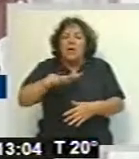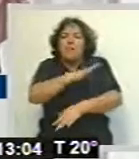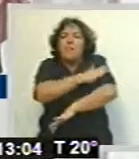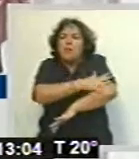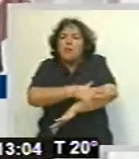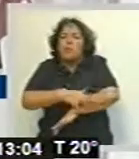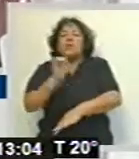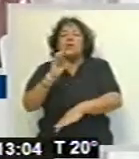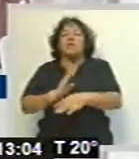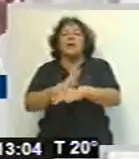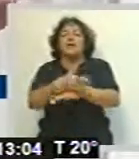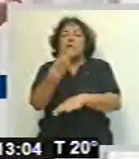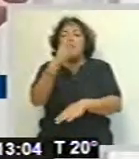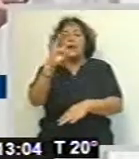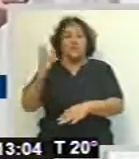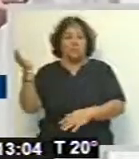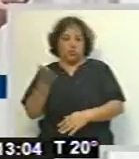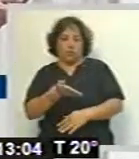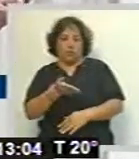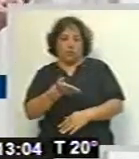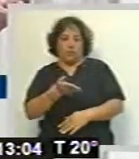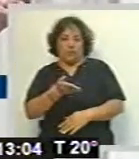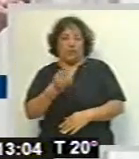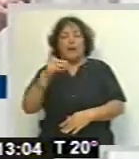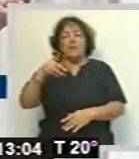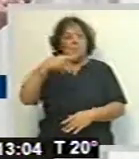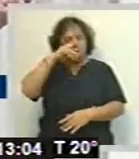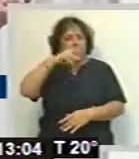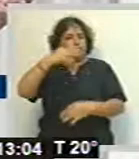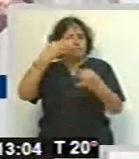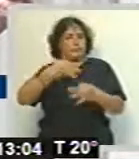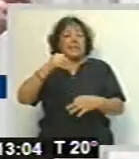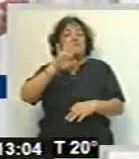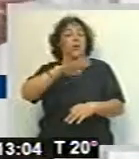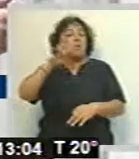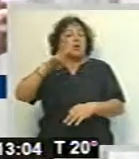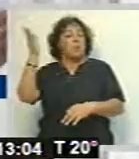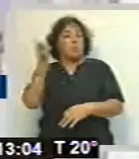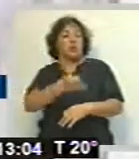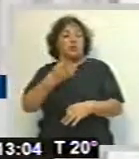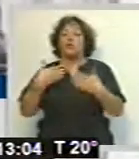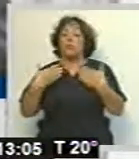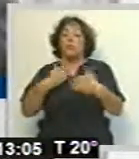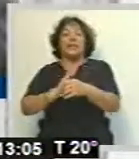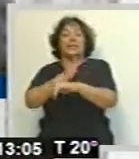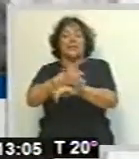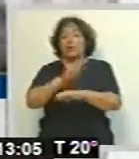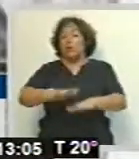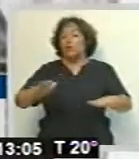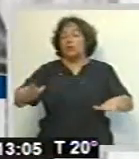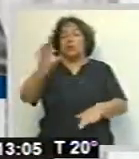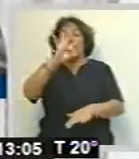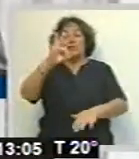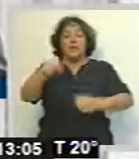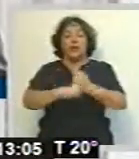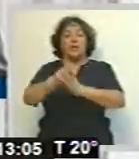solamente acceden un 20%. En el quintil más rico, el 52% tienen acceso en niños de 0 a 4